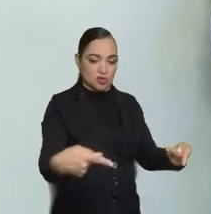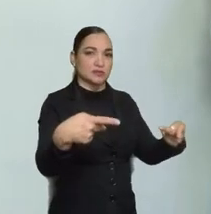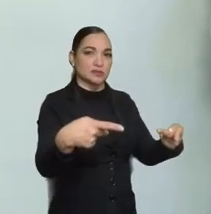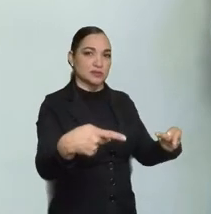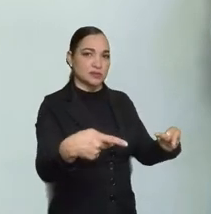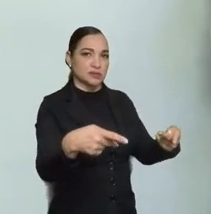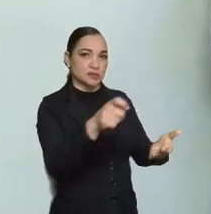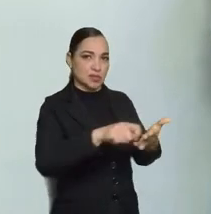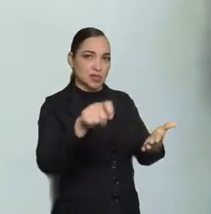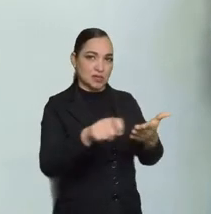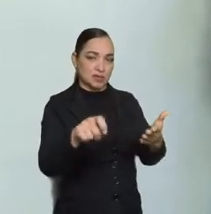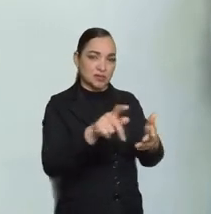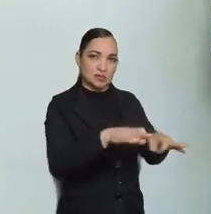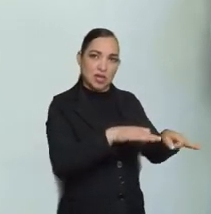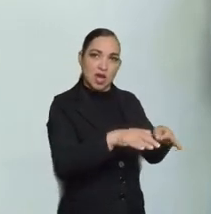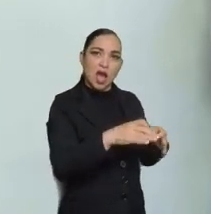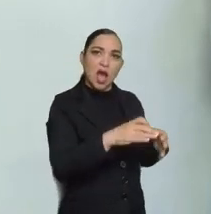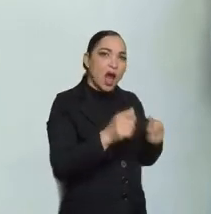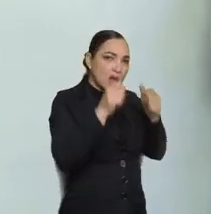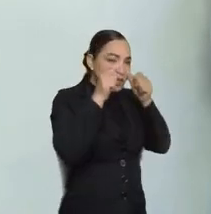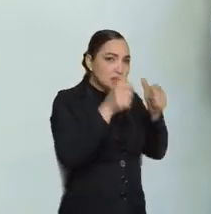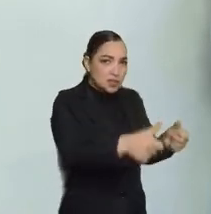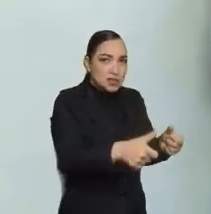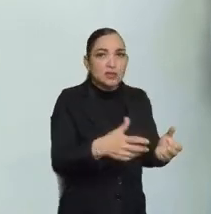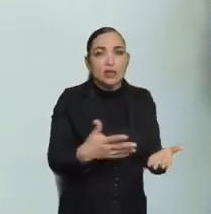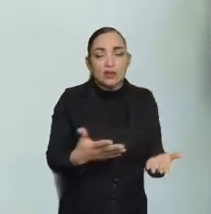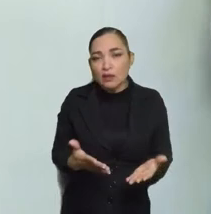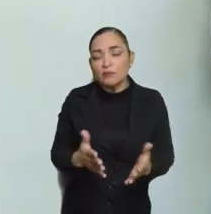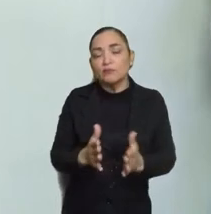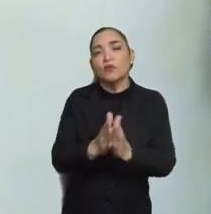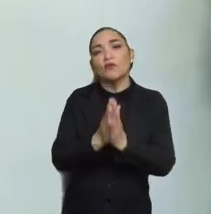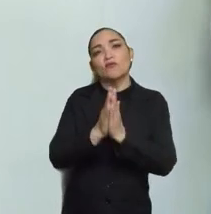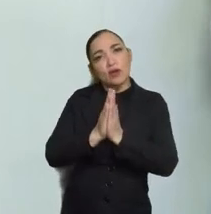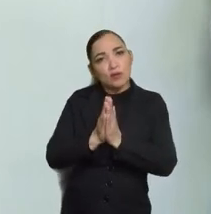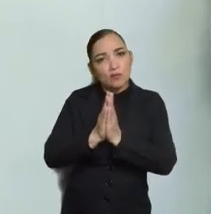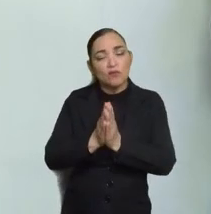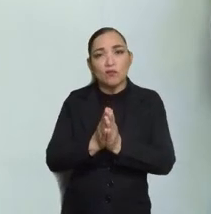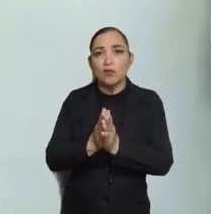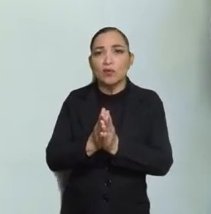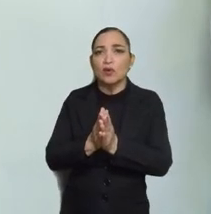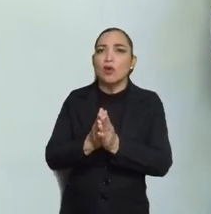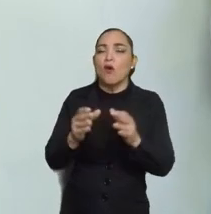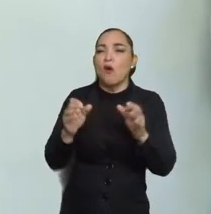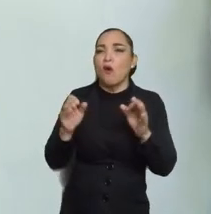estén esperando a que les pidan las cosas por oficio.